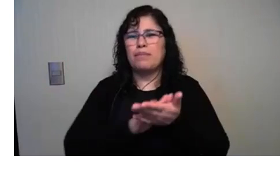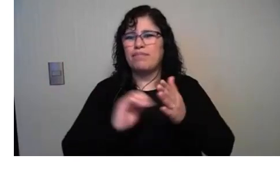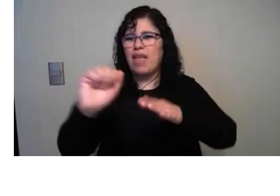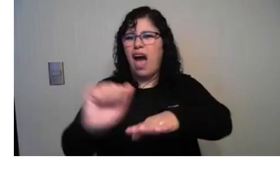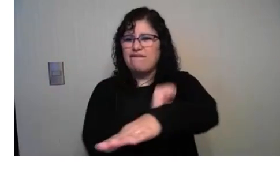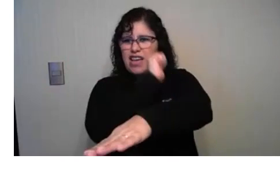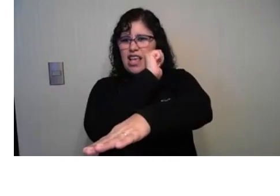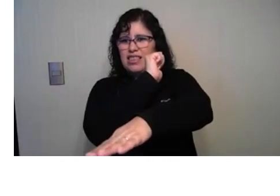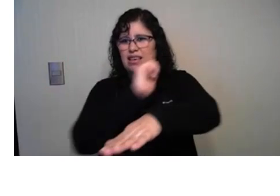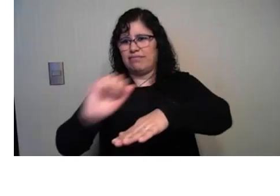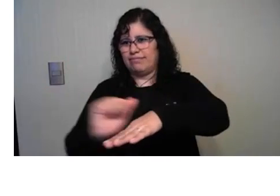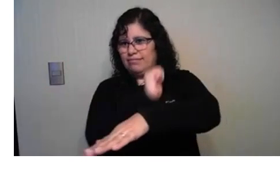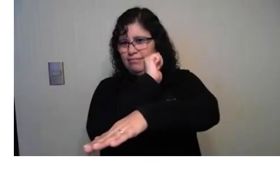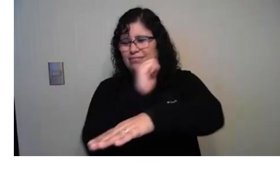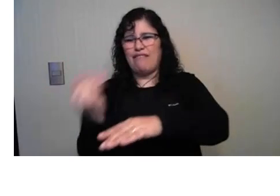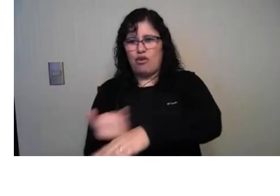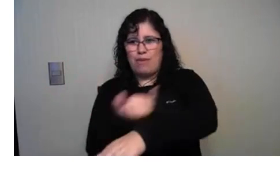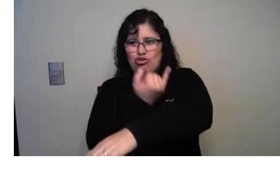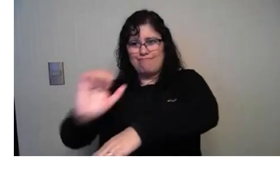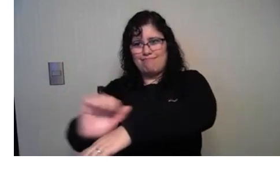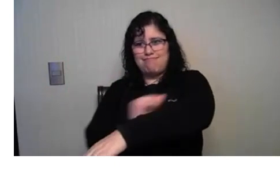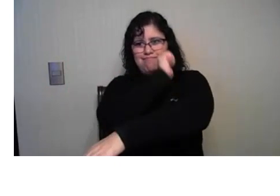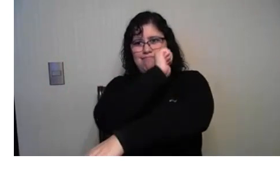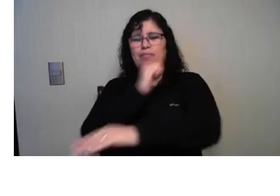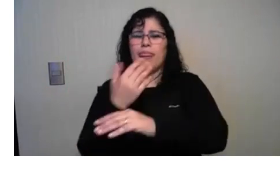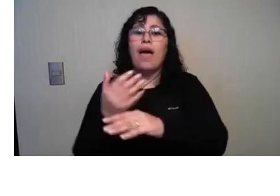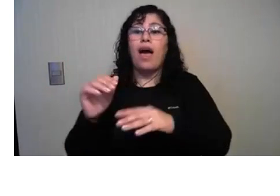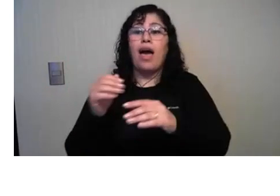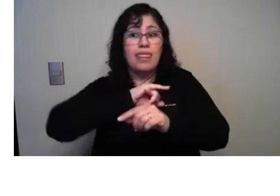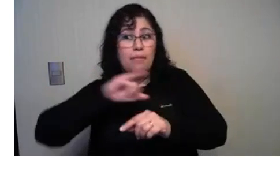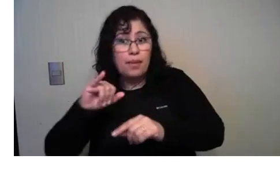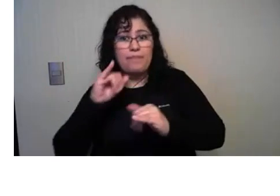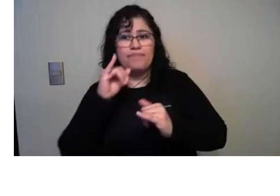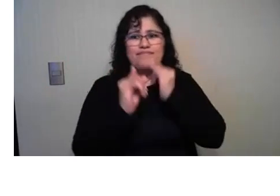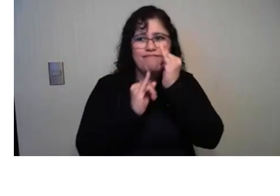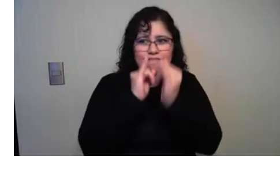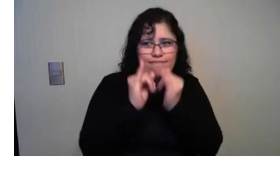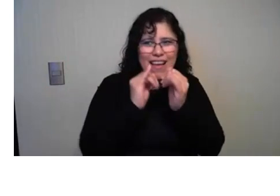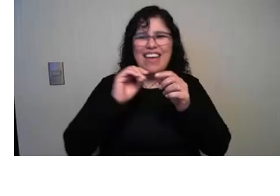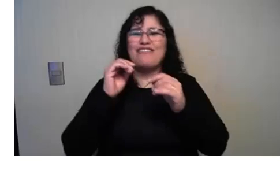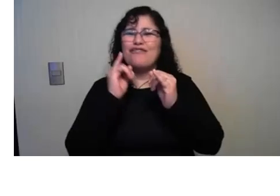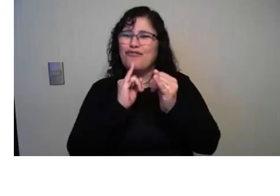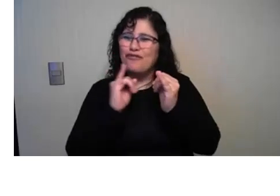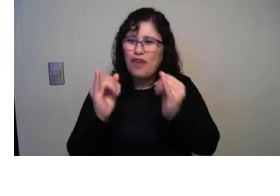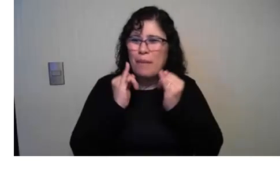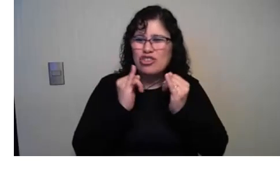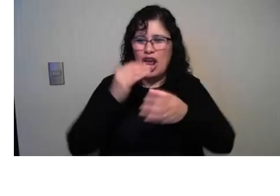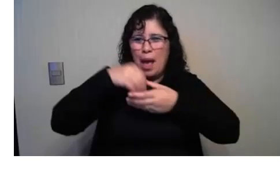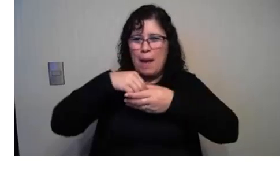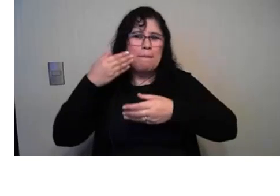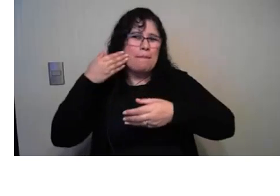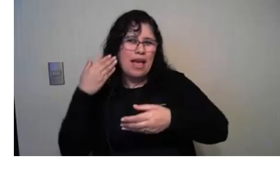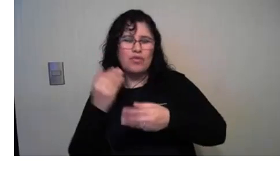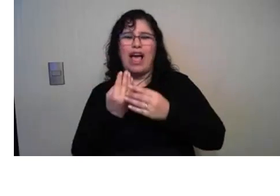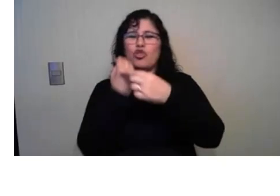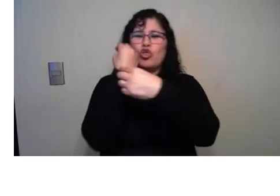ya, de entrada de información. Luego es procesada esta información, médula espinal, tronco